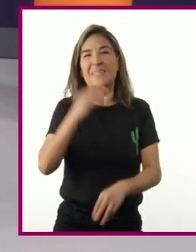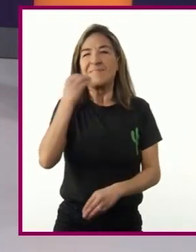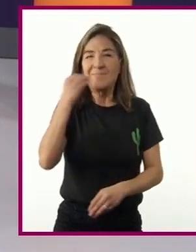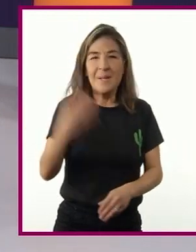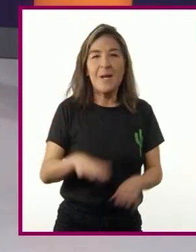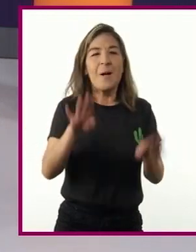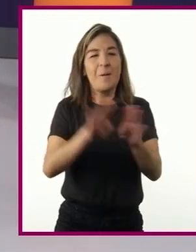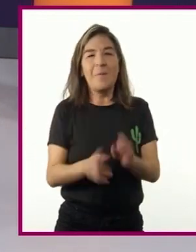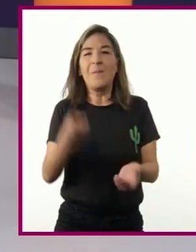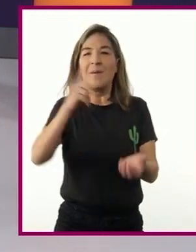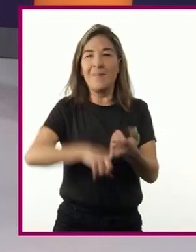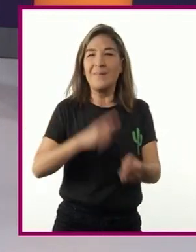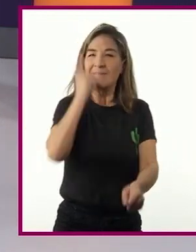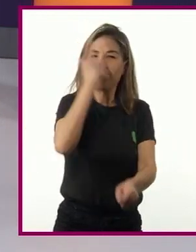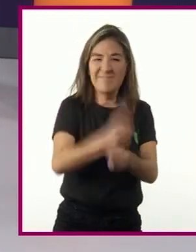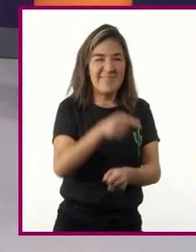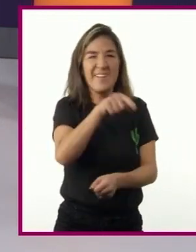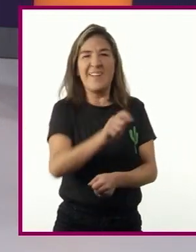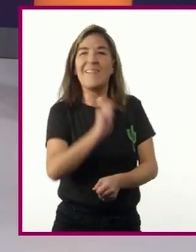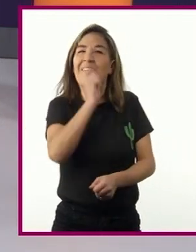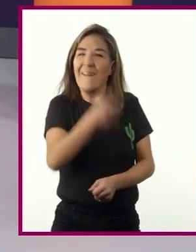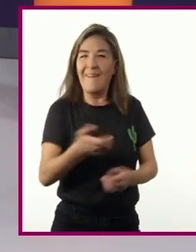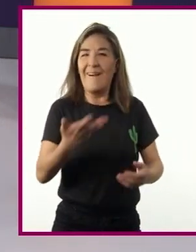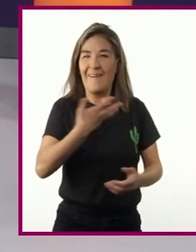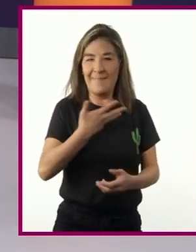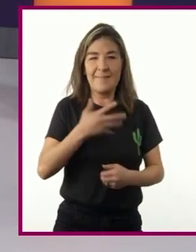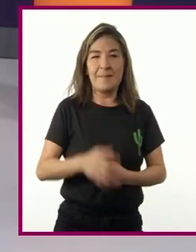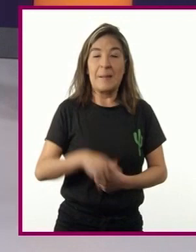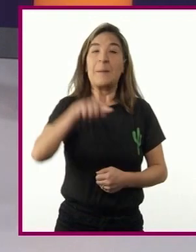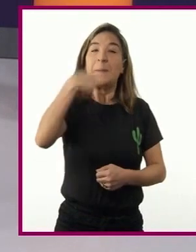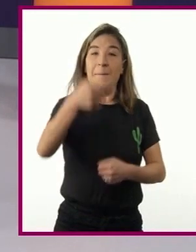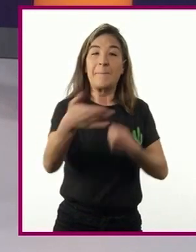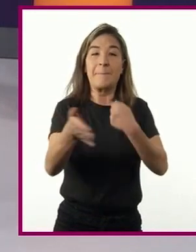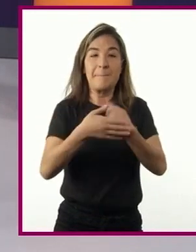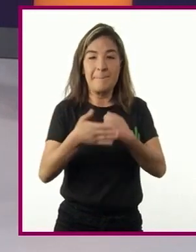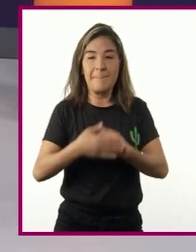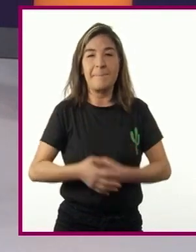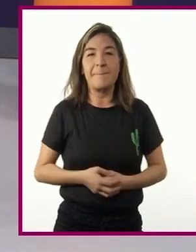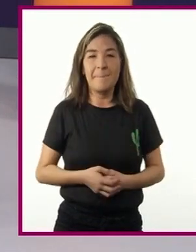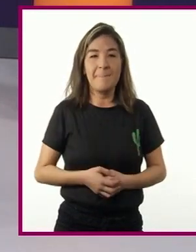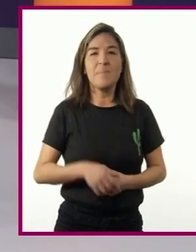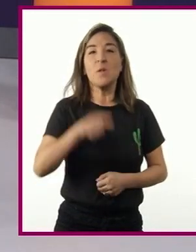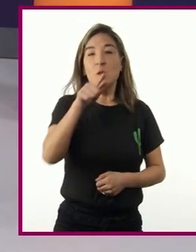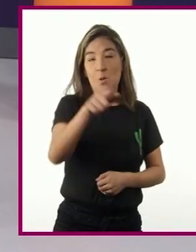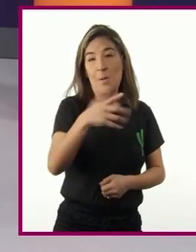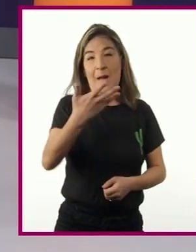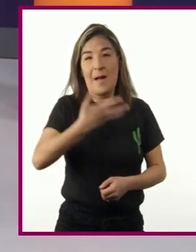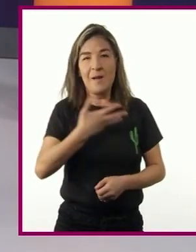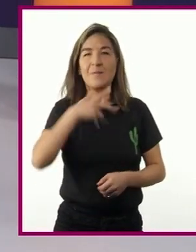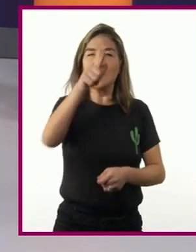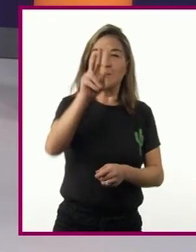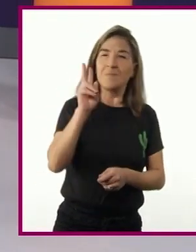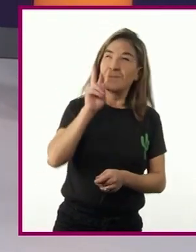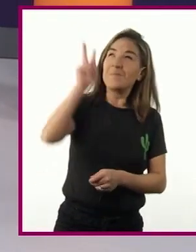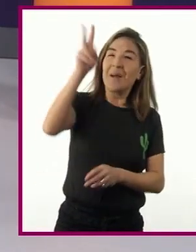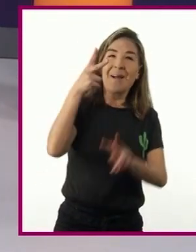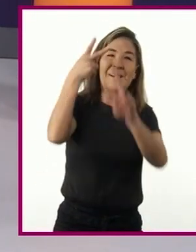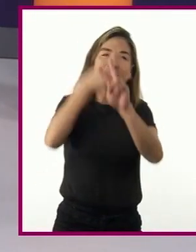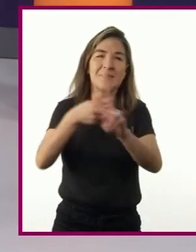descubrir lo que yace en él. La próxima ocasión que tengas la oportunidad de mirar las